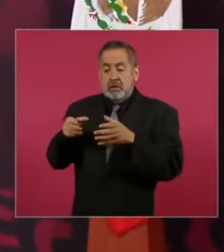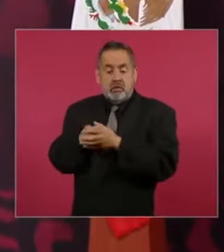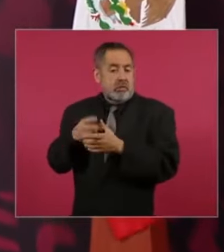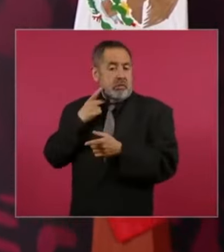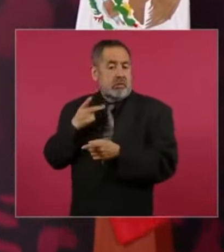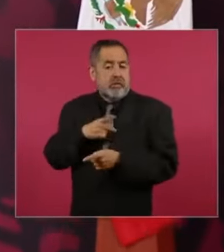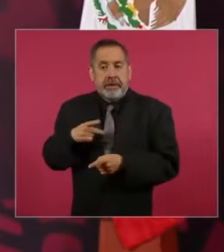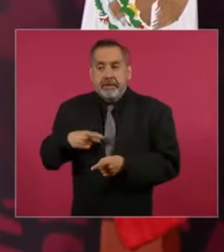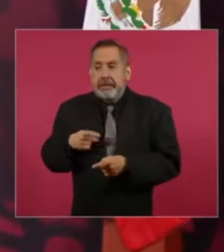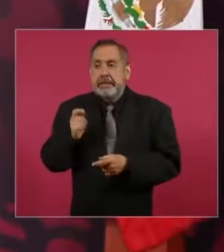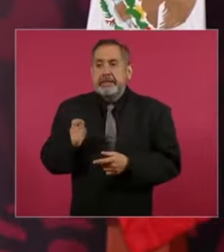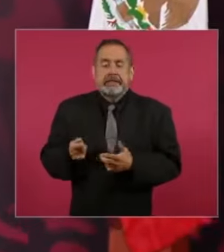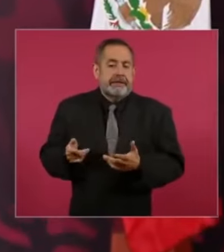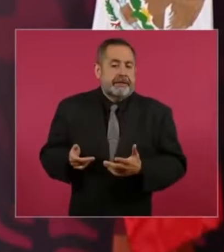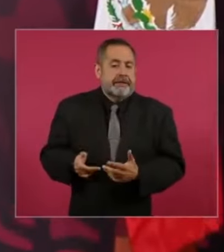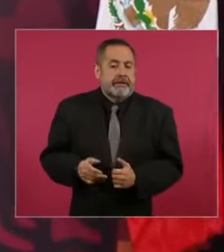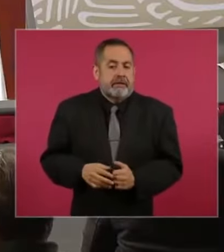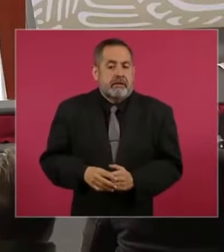que